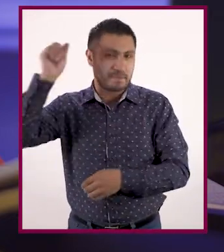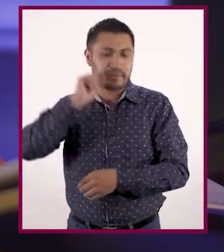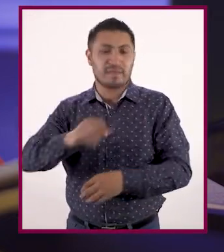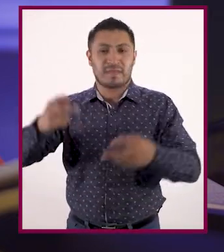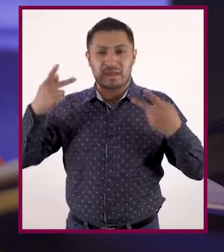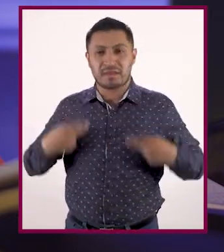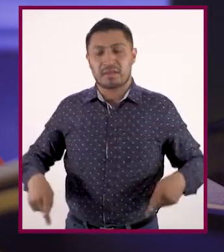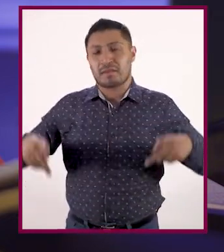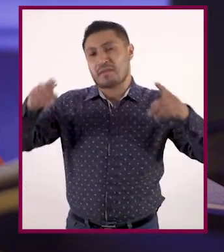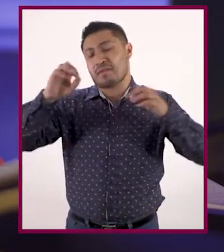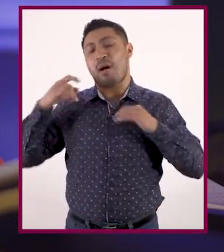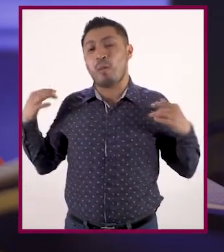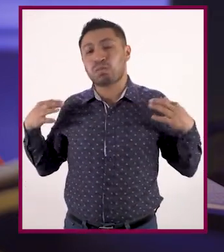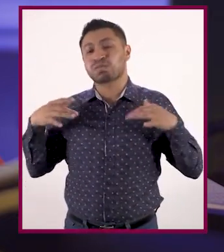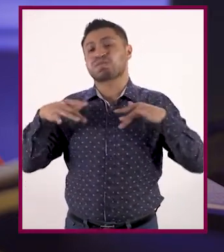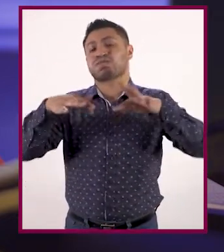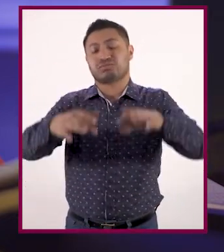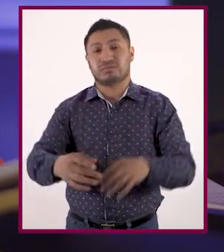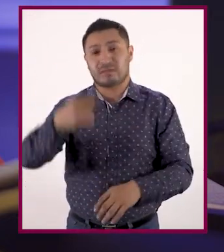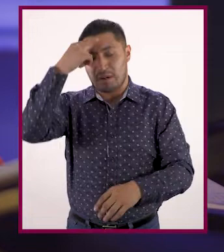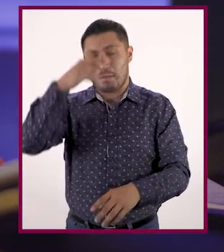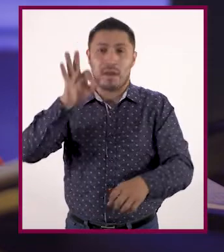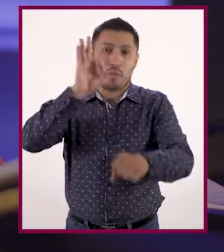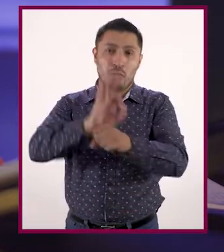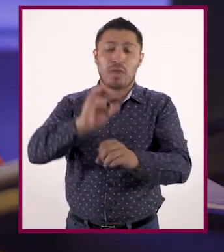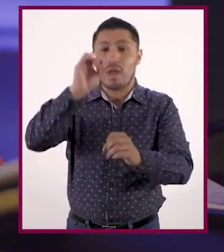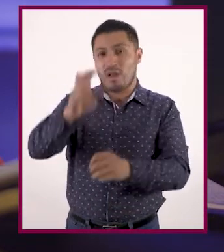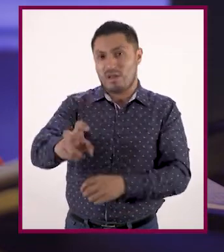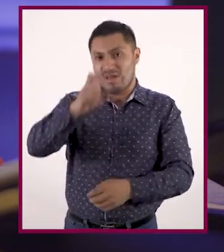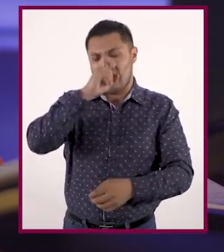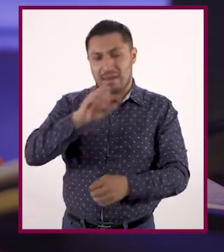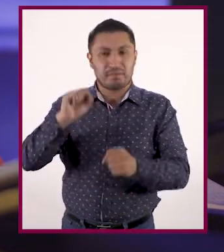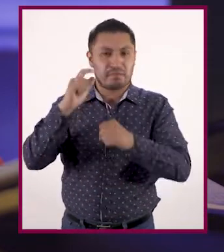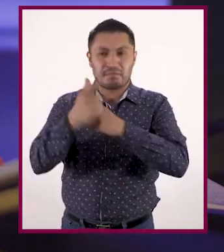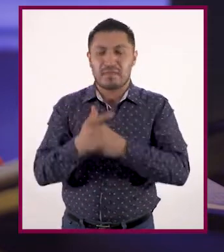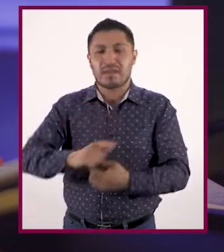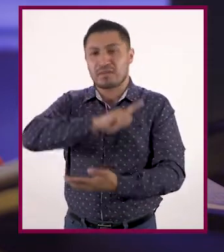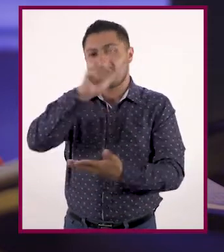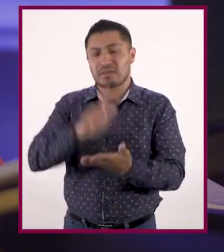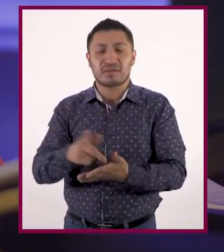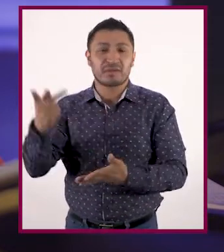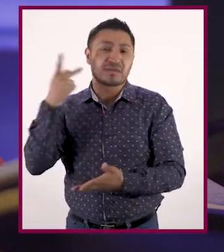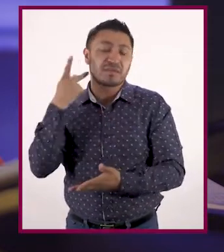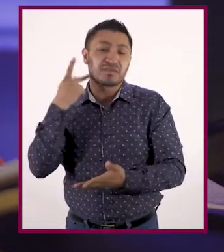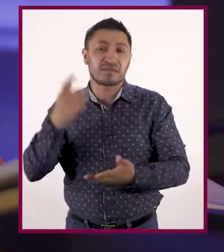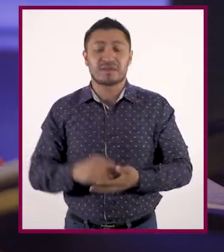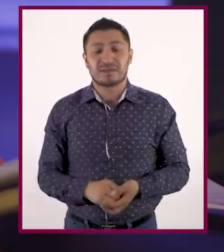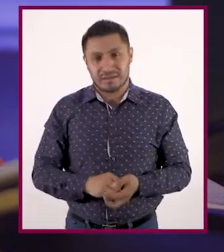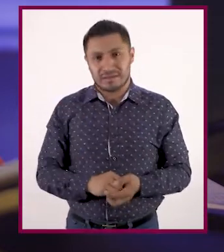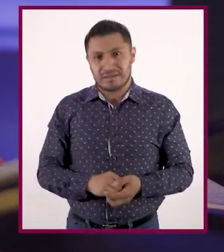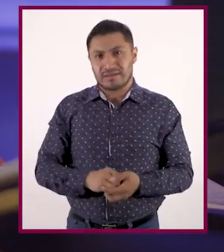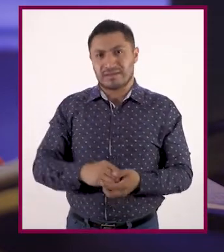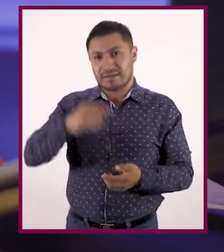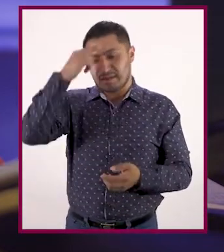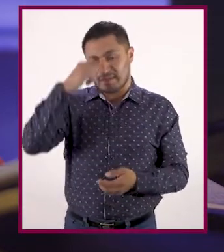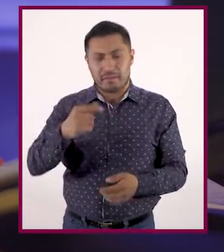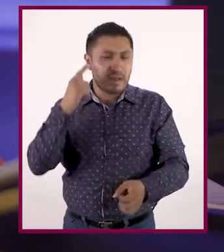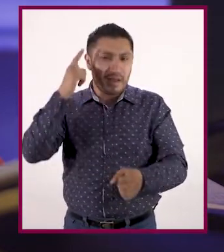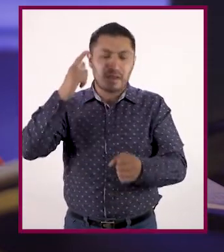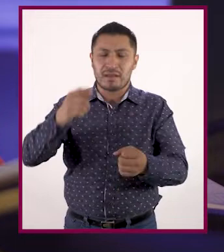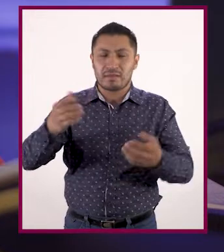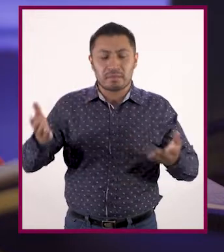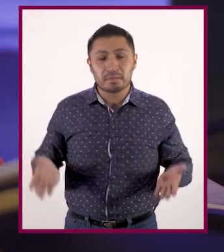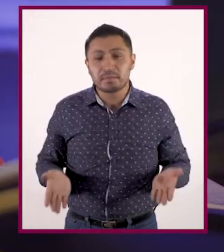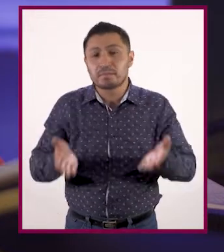organizaciones sociales se manifiesten en favor o en contra de alguna política de gobierno en pro de una iniciativa legislativa o para visibilizar alguna